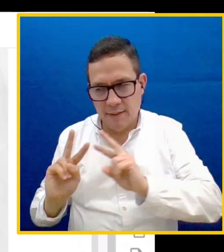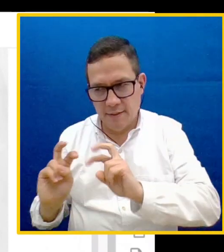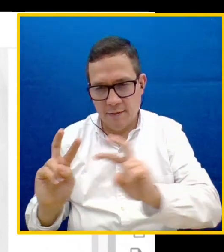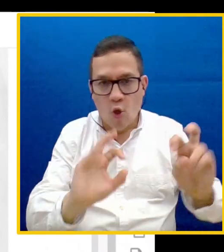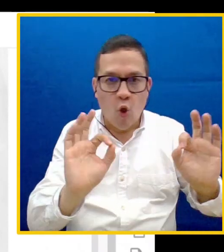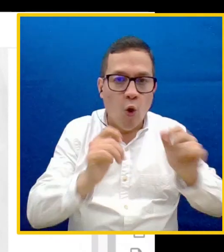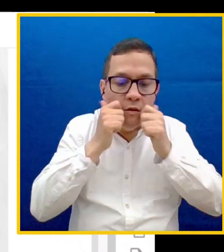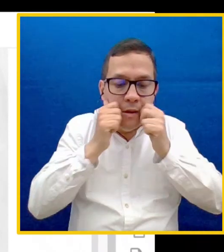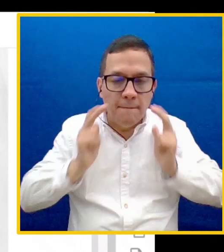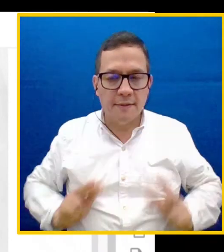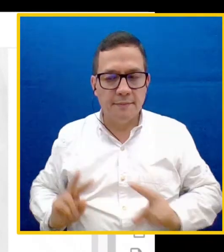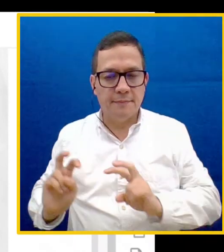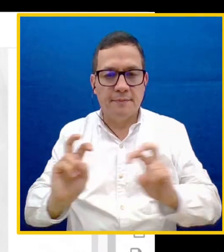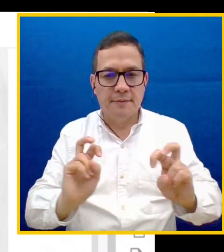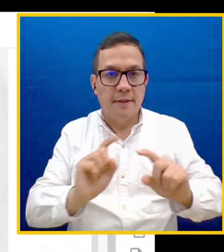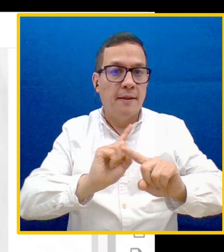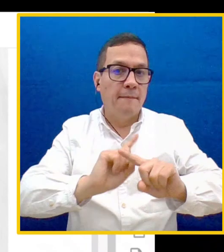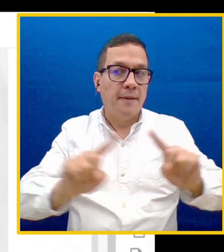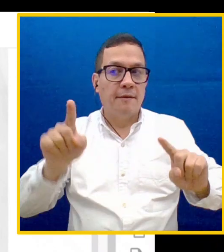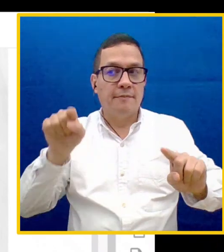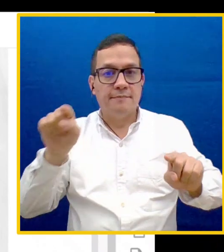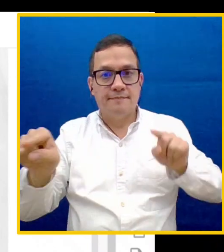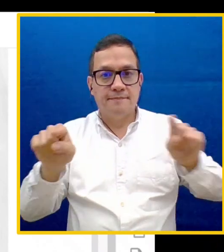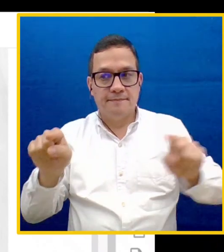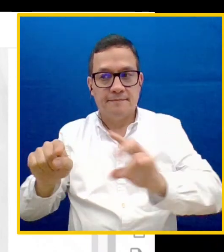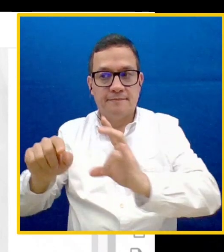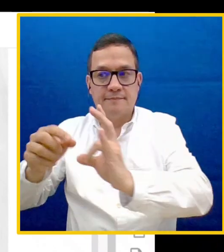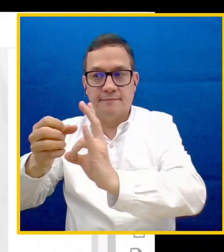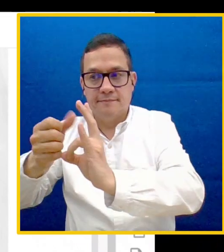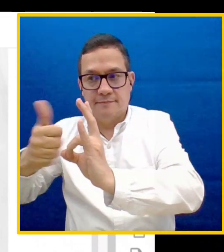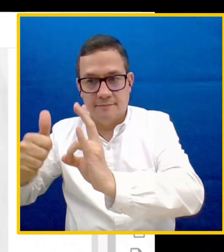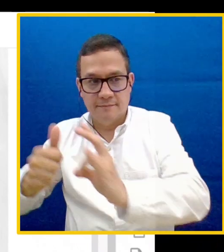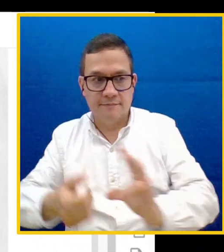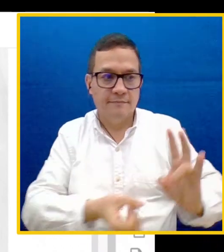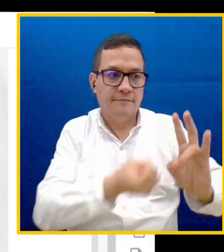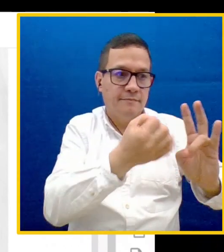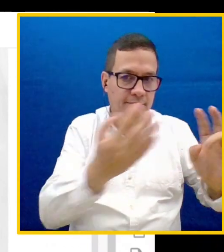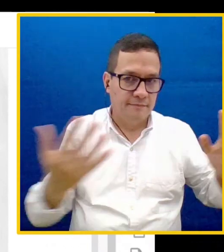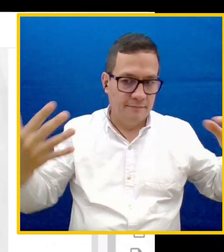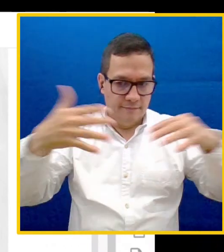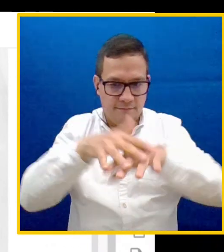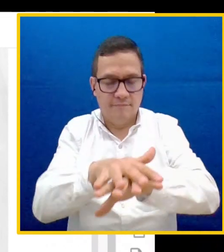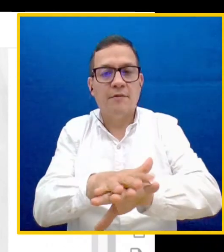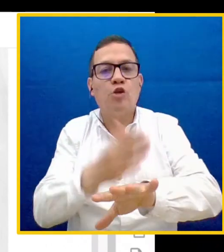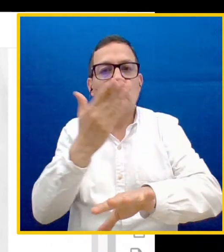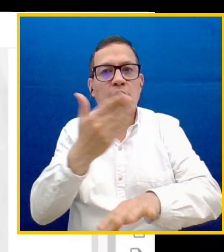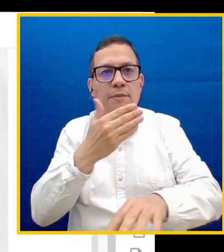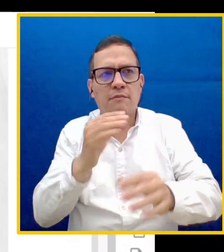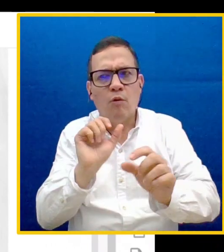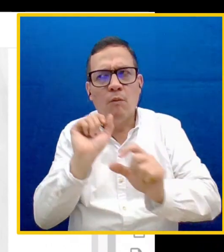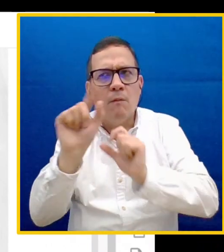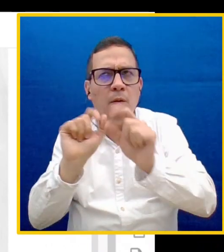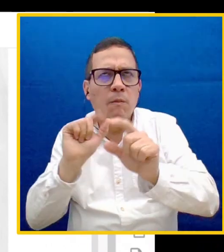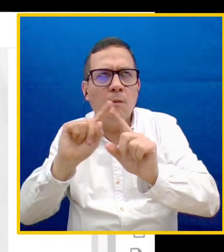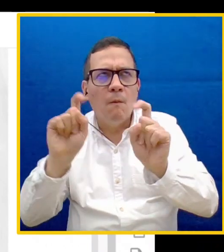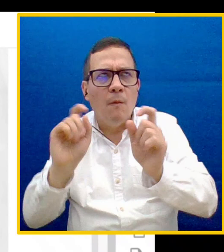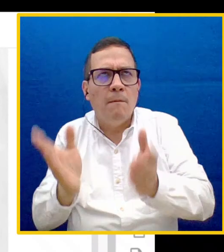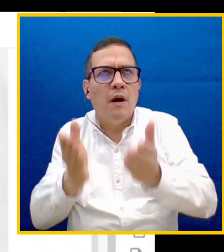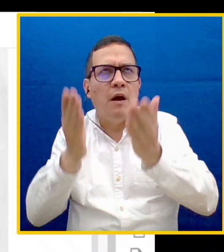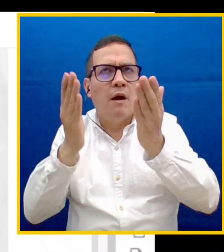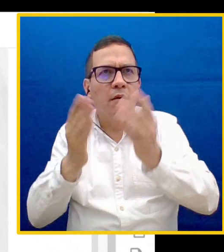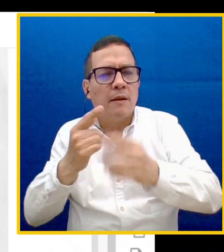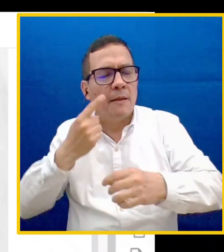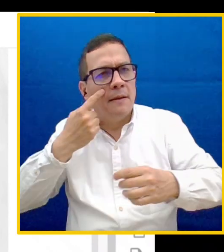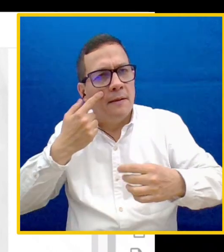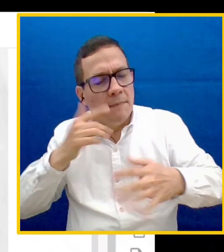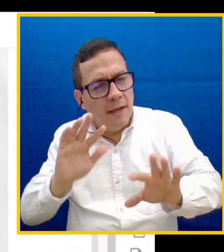uso de ambos enfoques permite mejorar las preguntas, trazar mejores hipótesis e incluso construir nuevos objetos